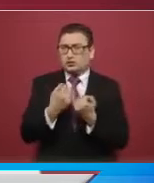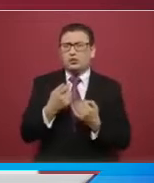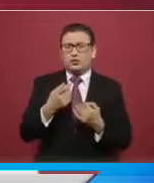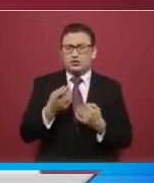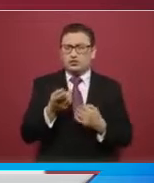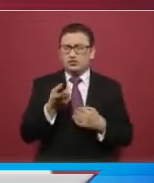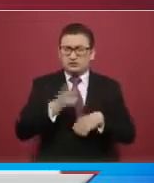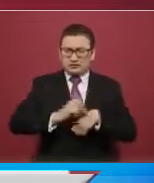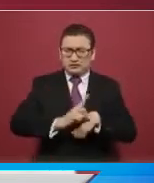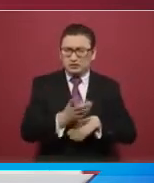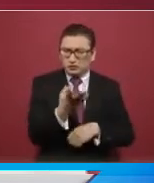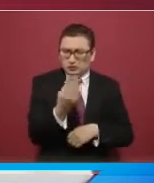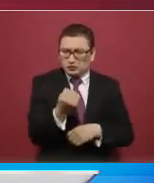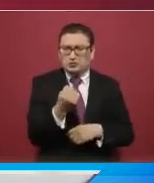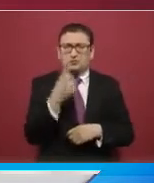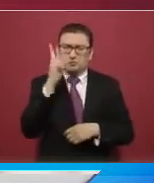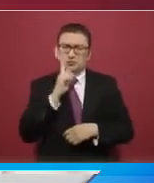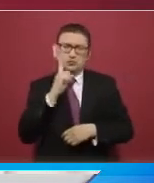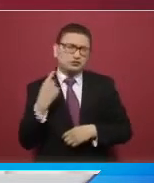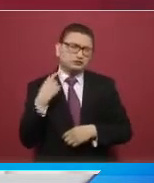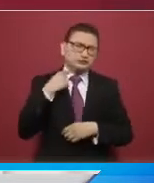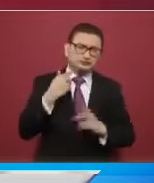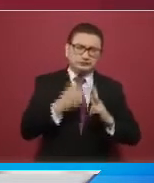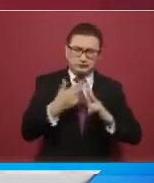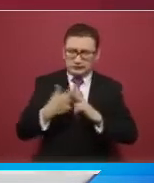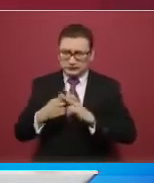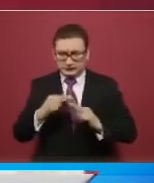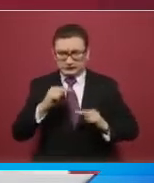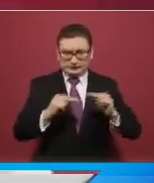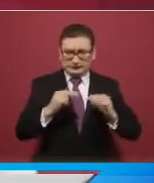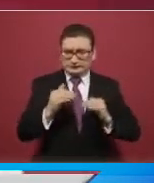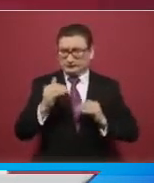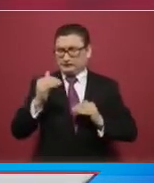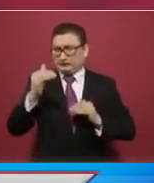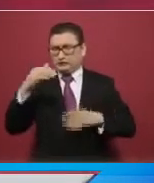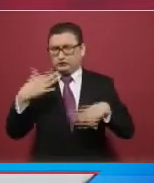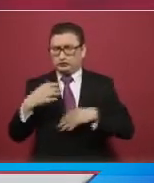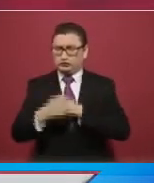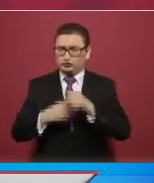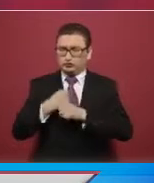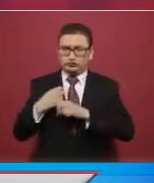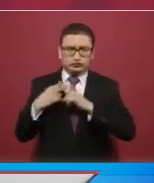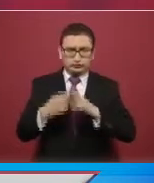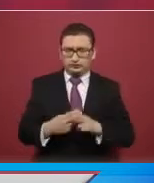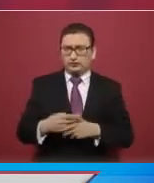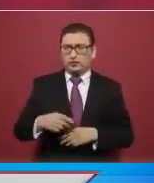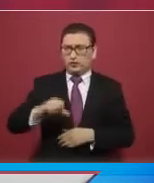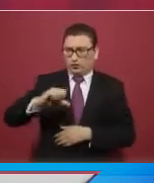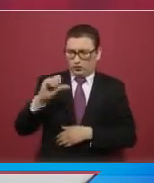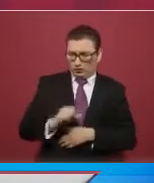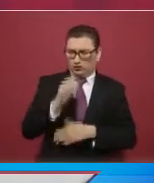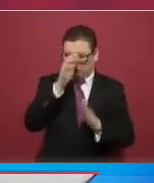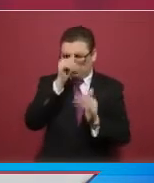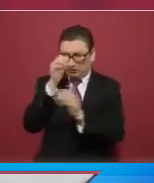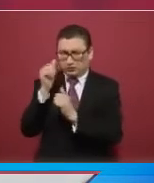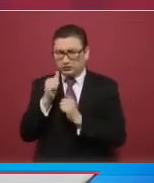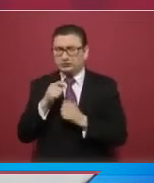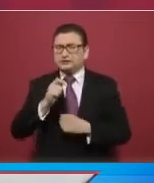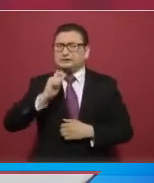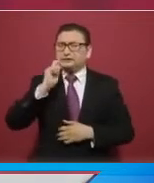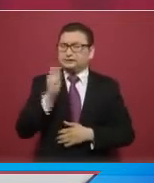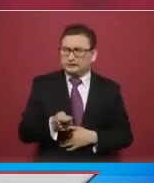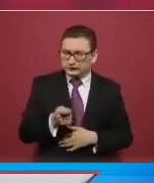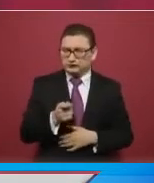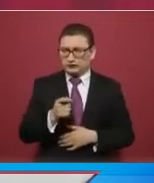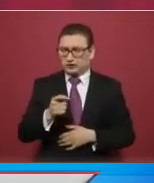La Guardia Nacional representa una oportunidad de crear una corporación que compartirá la responsabilidad del Estado de proveer seguridad a la